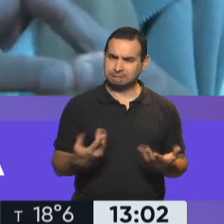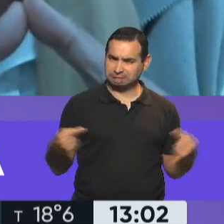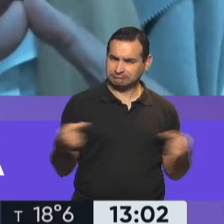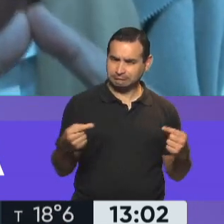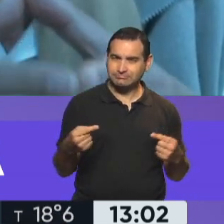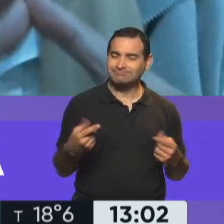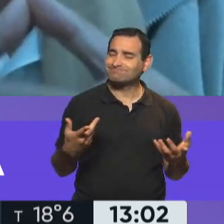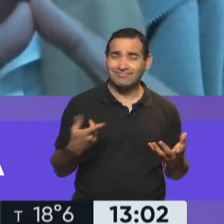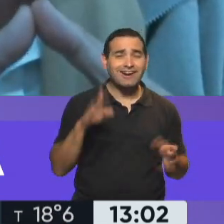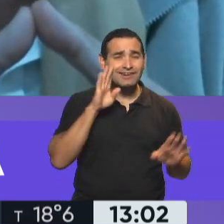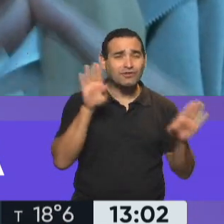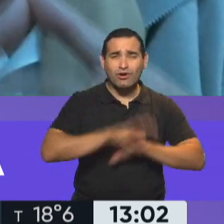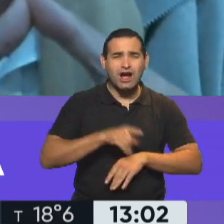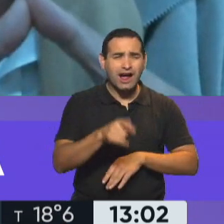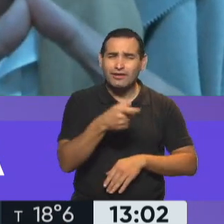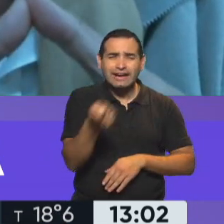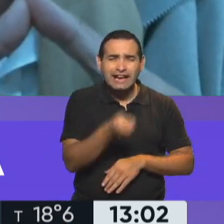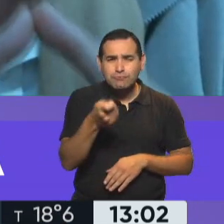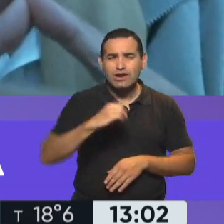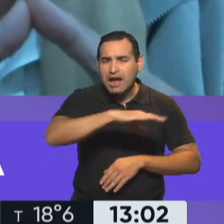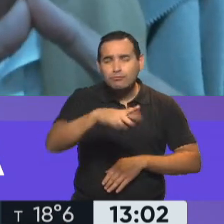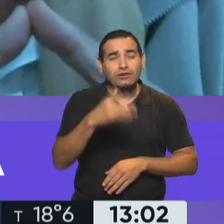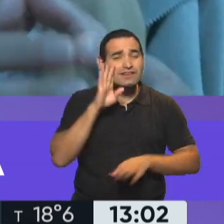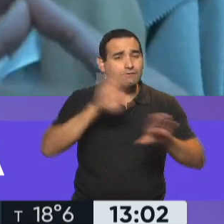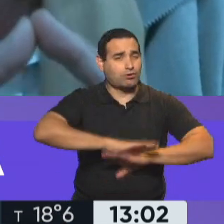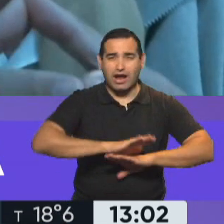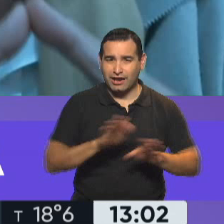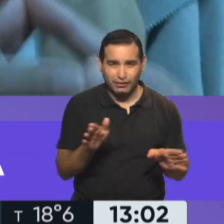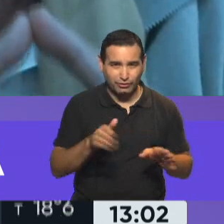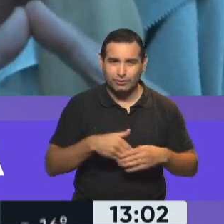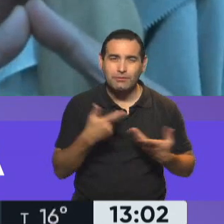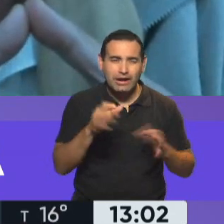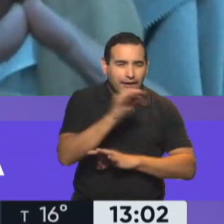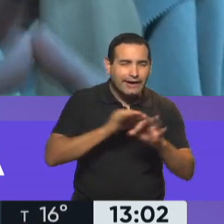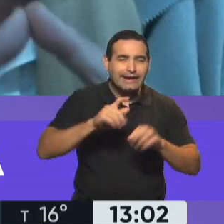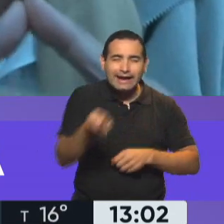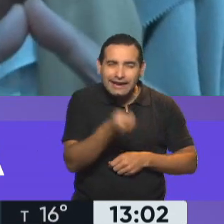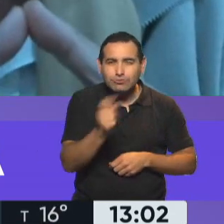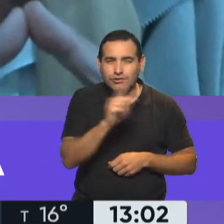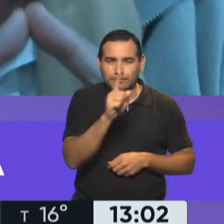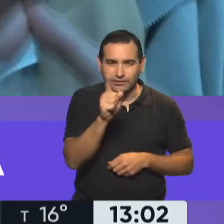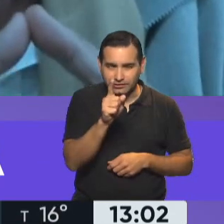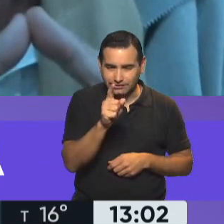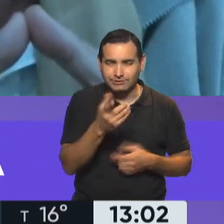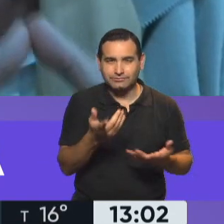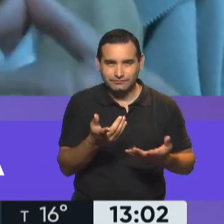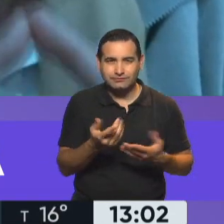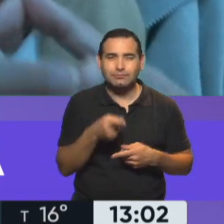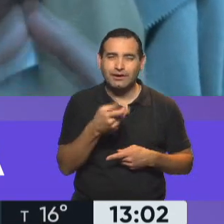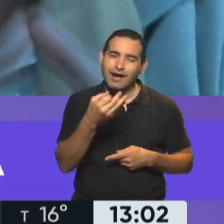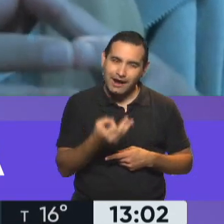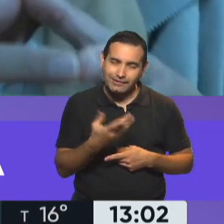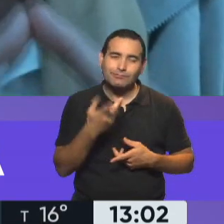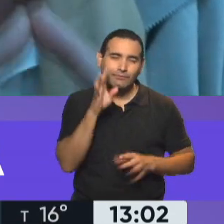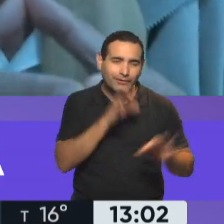lo equivocado de esta táctica gremial, que en realidad no es una táctica gremial. Lo que está encubriendo es